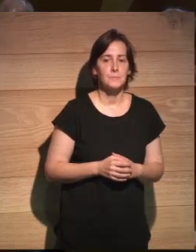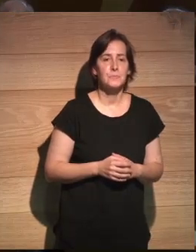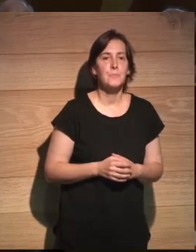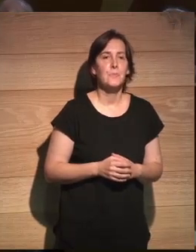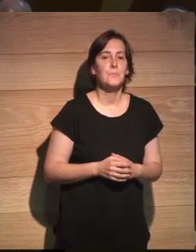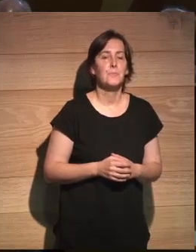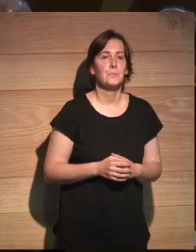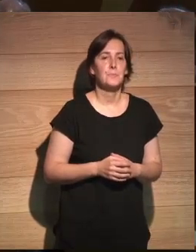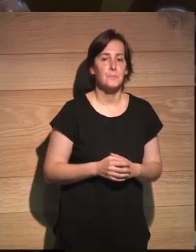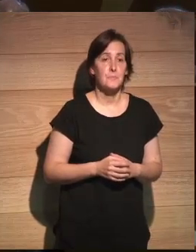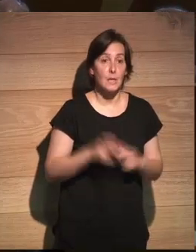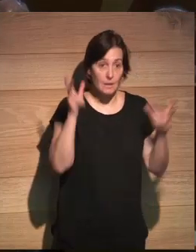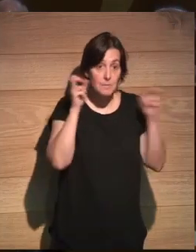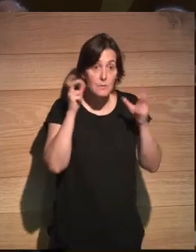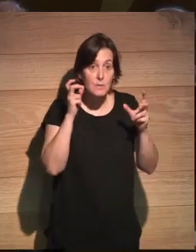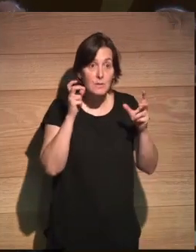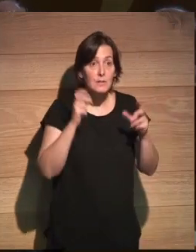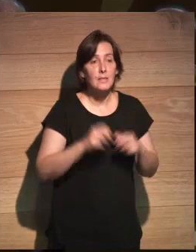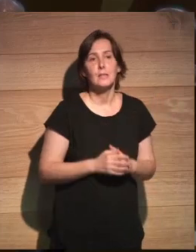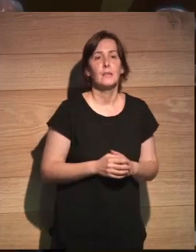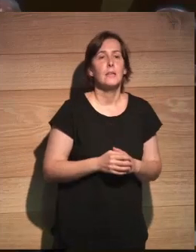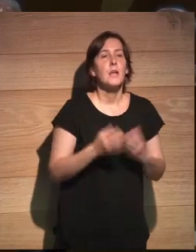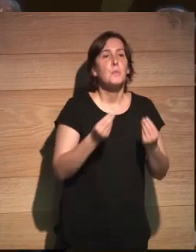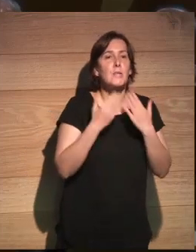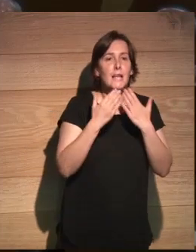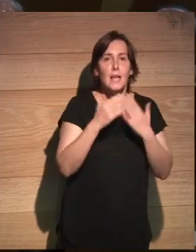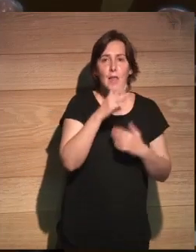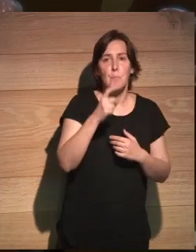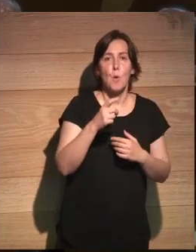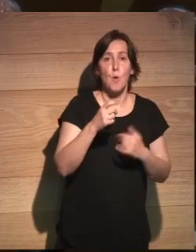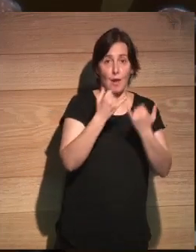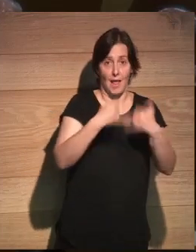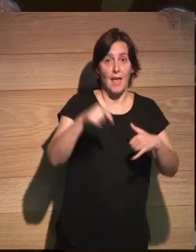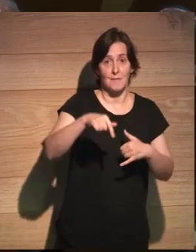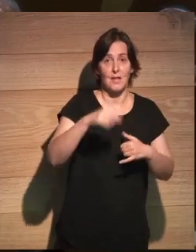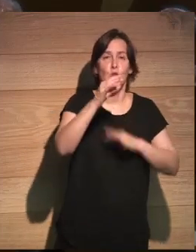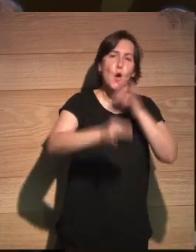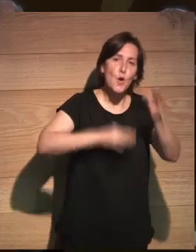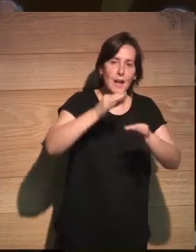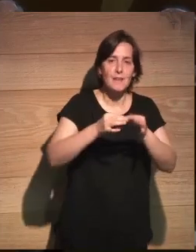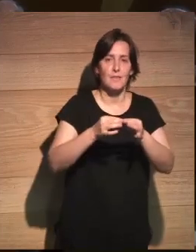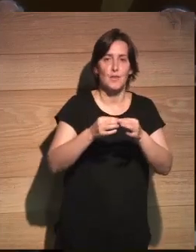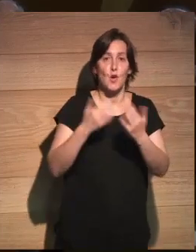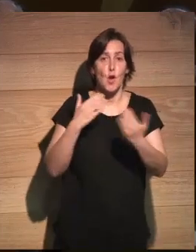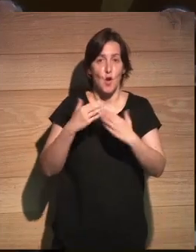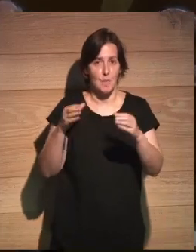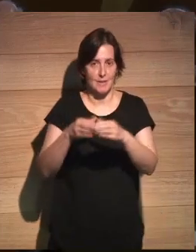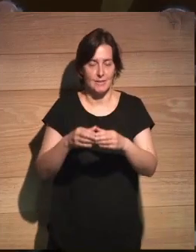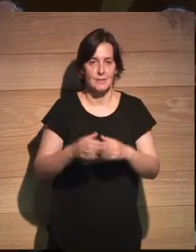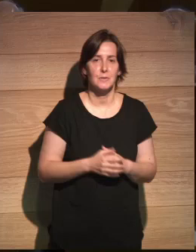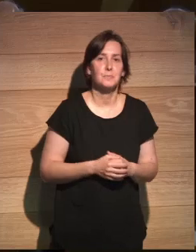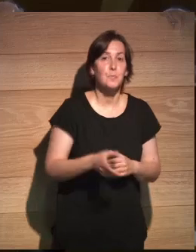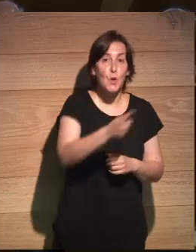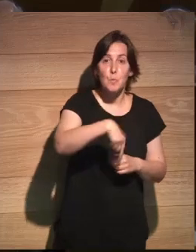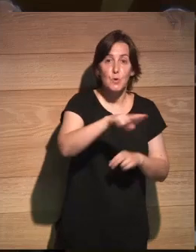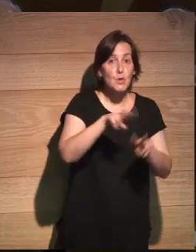Bueno, se oye. Muchas gracias por el evento, por la organización, por The Conversation. Habéis sacado